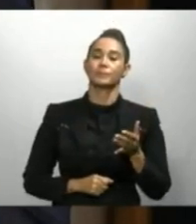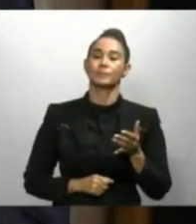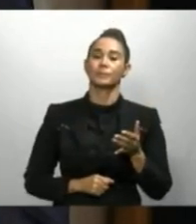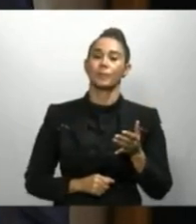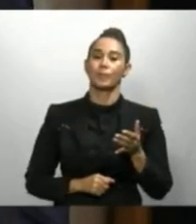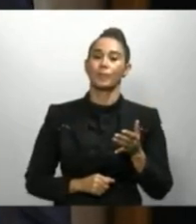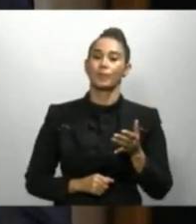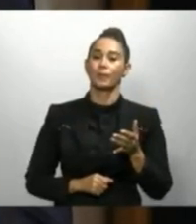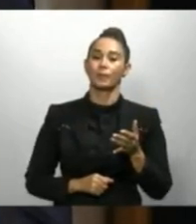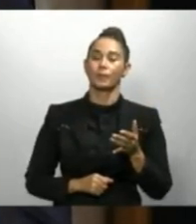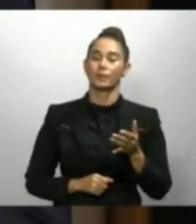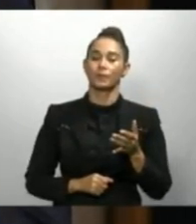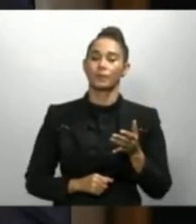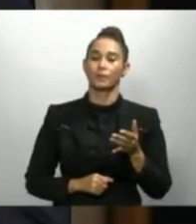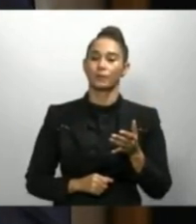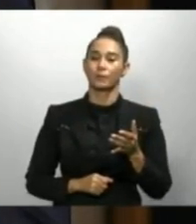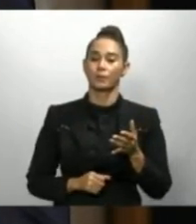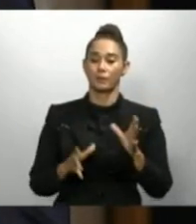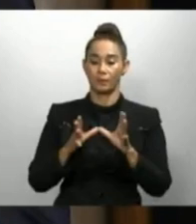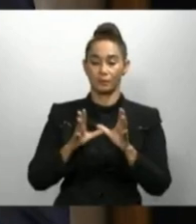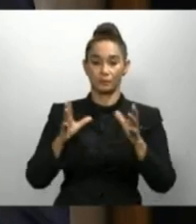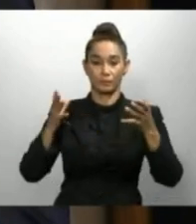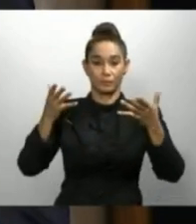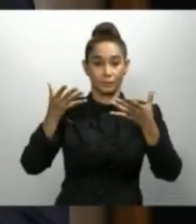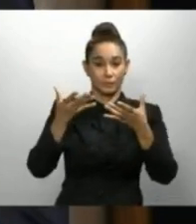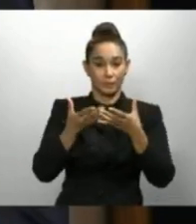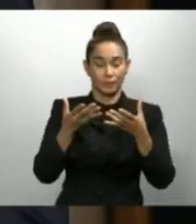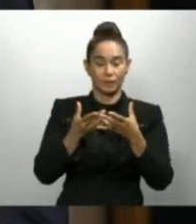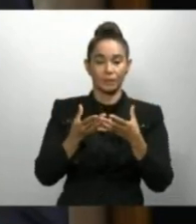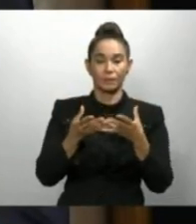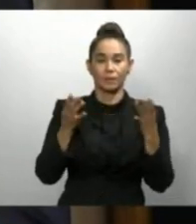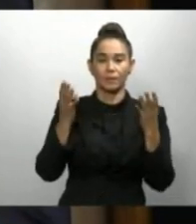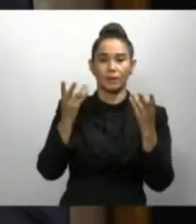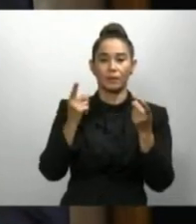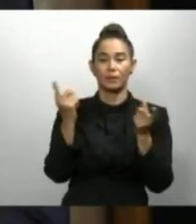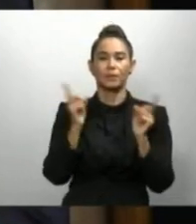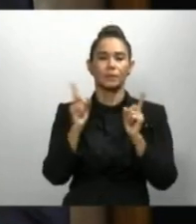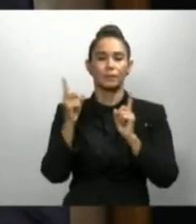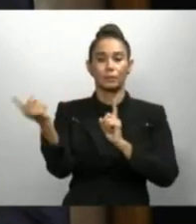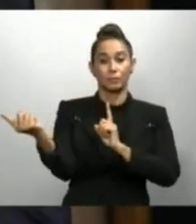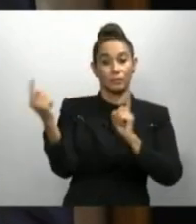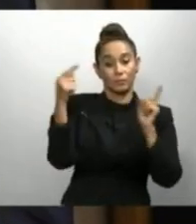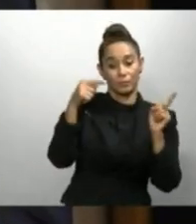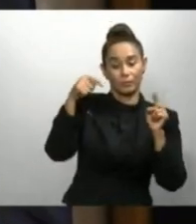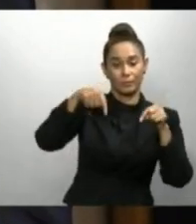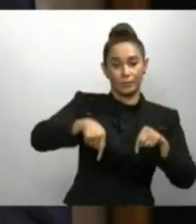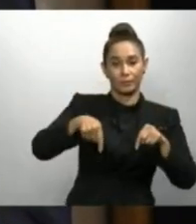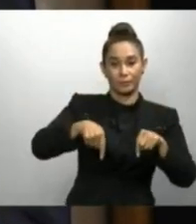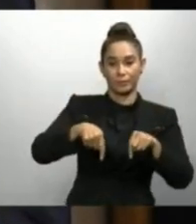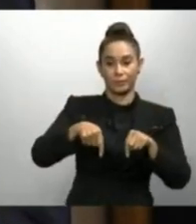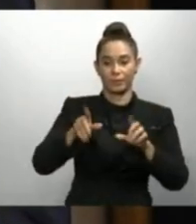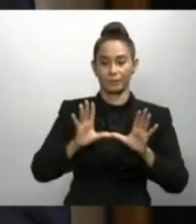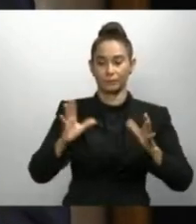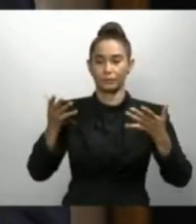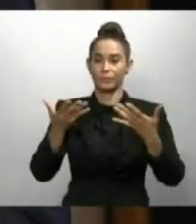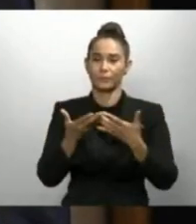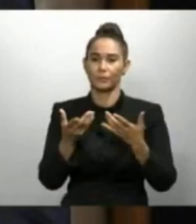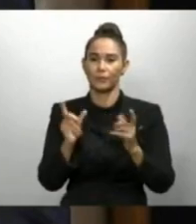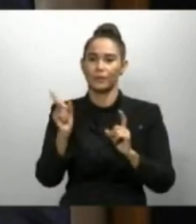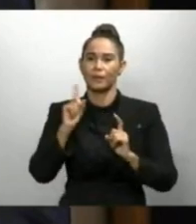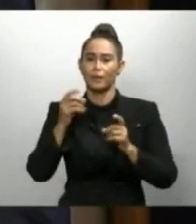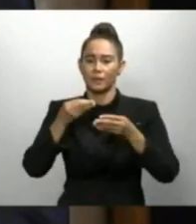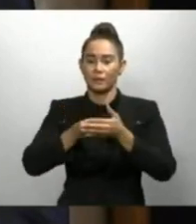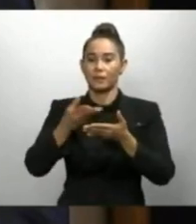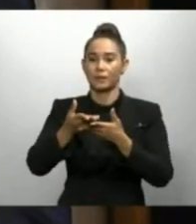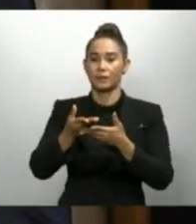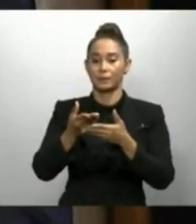las cantidades y procedencia de las sustancias controladas ingresadas al establecimiento y fecha de